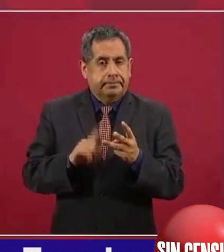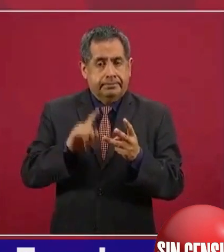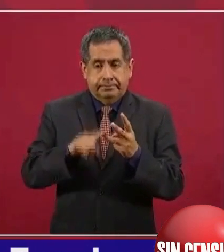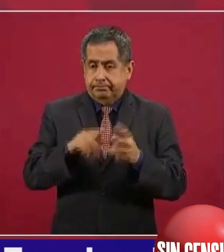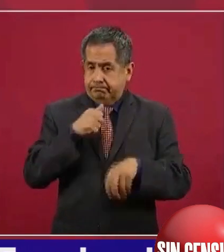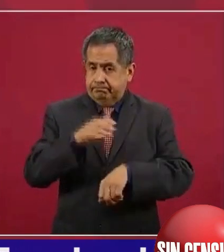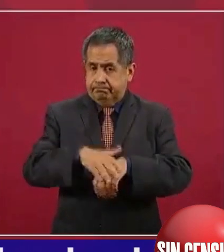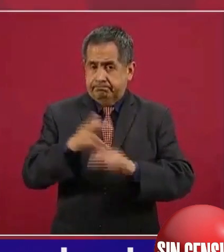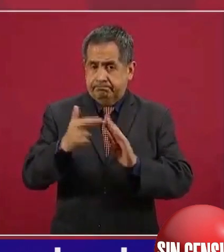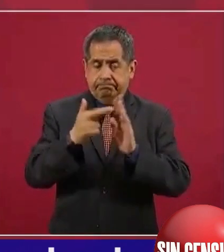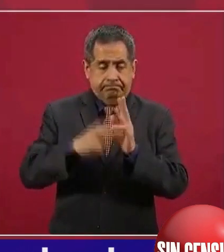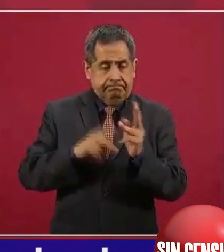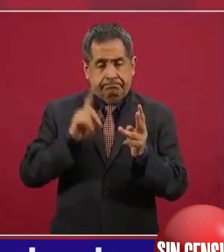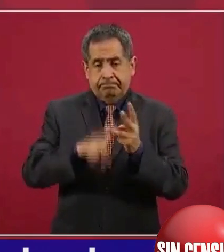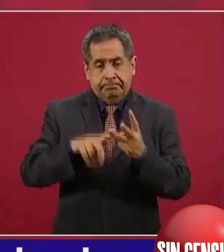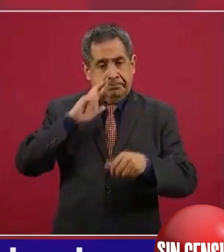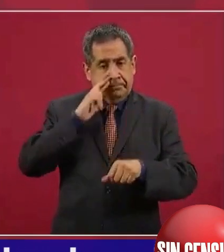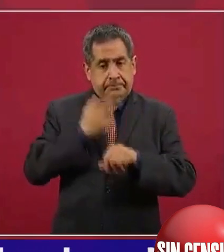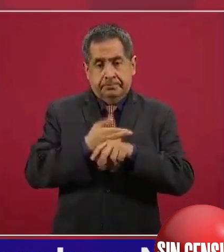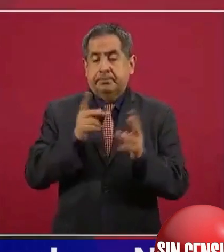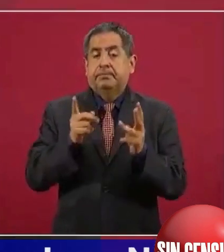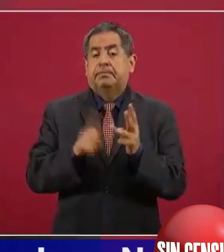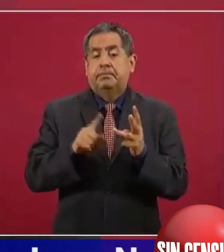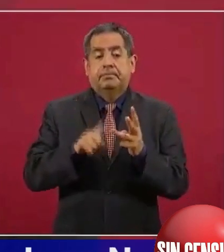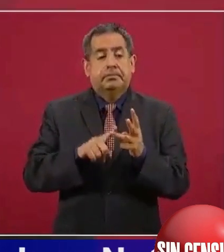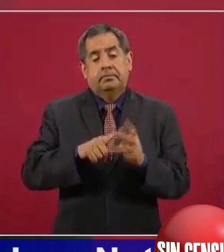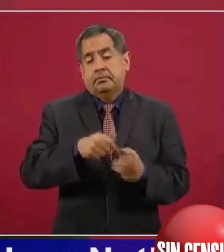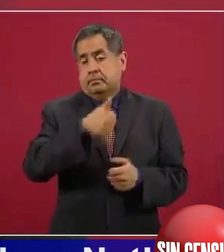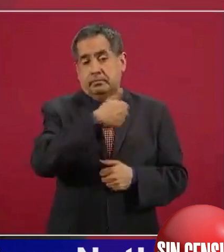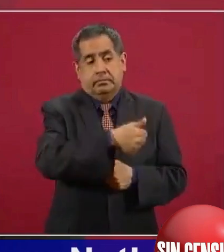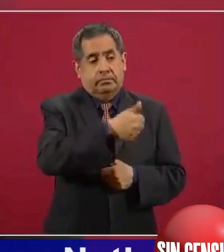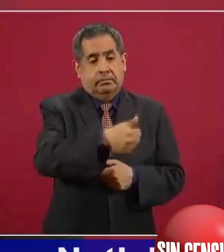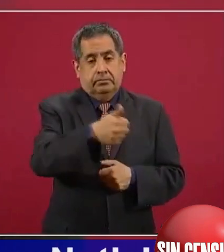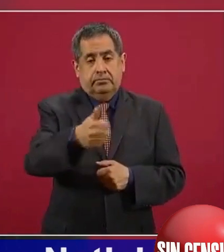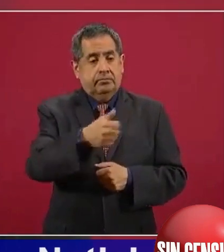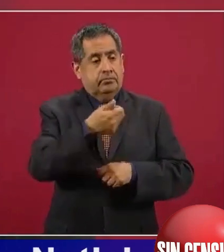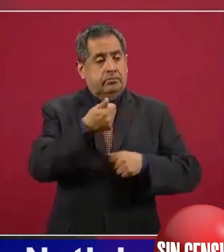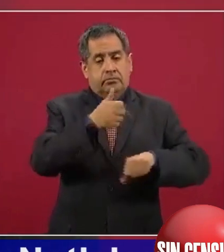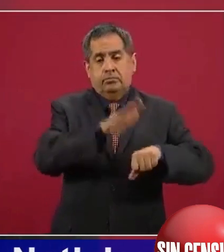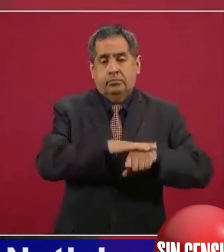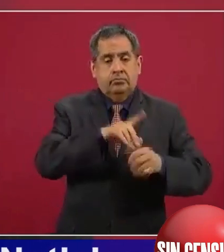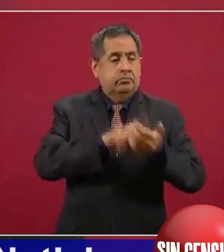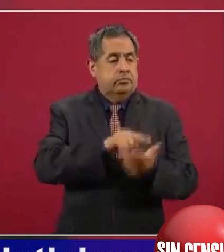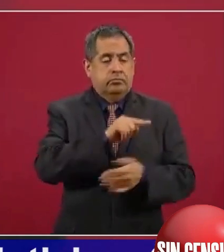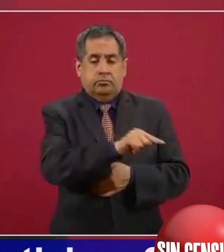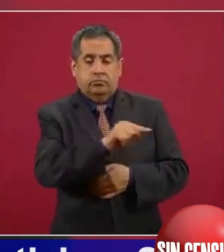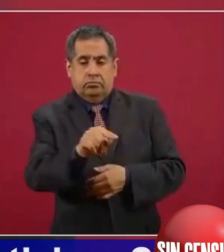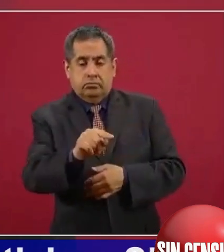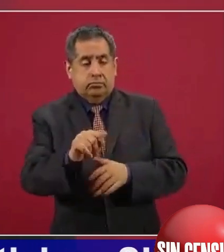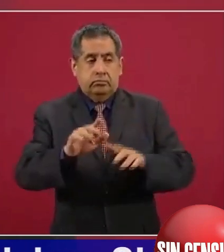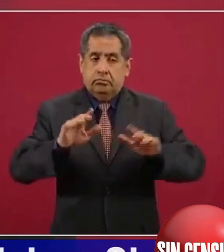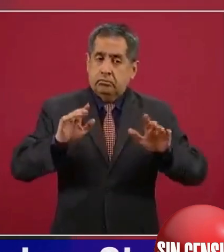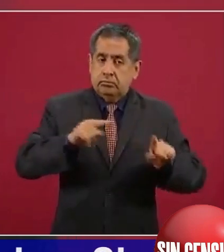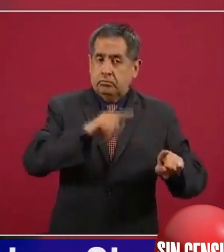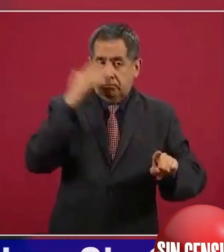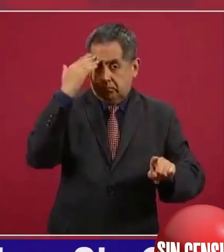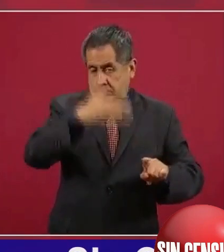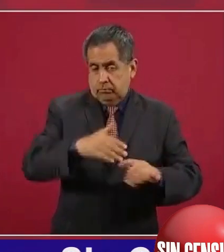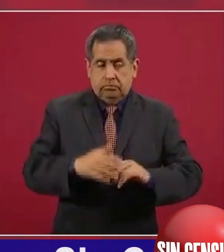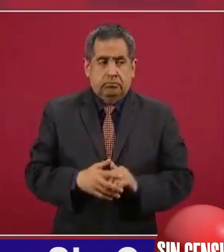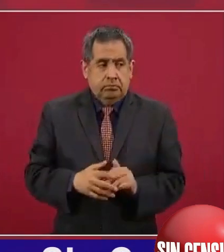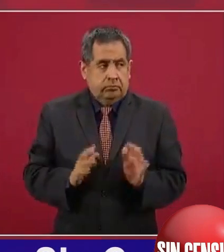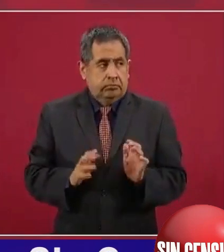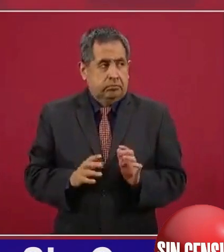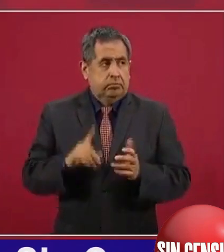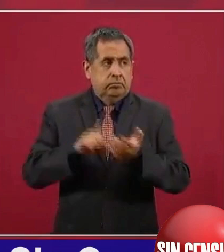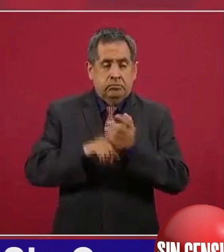pone la responsabilidad de suspensión sobre los que administran esas actividades. En su momento